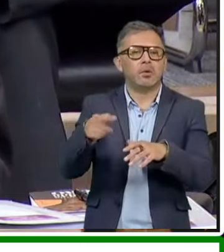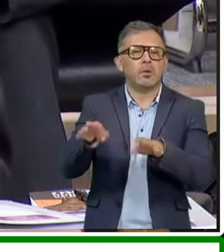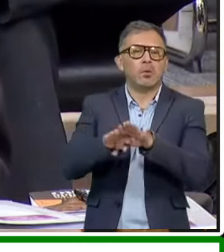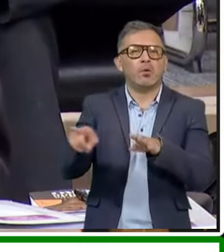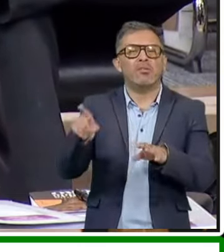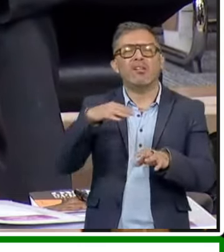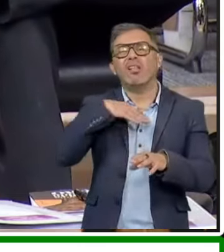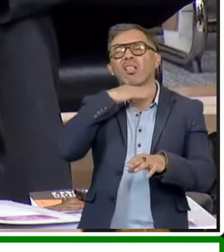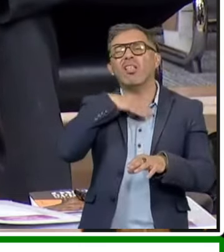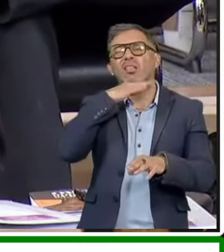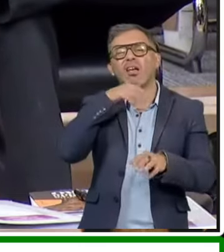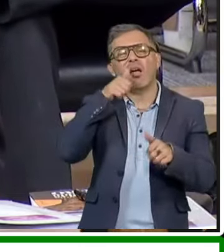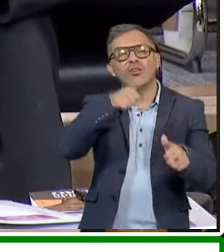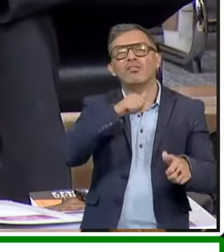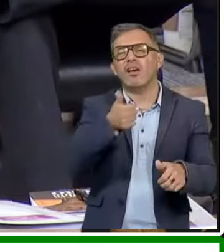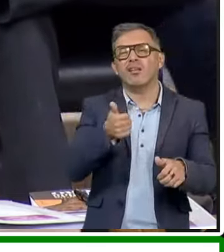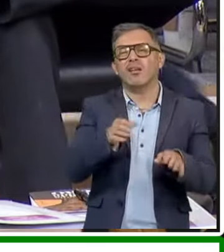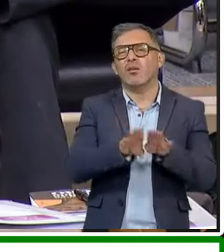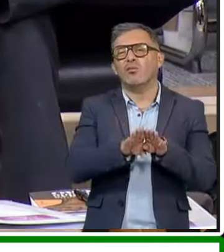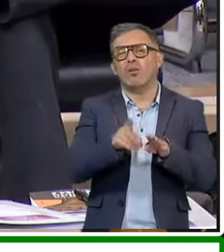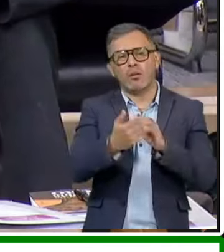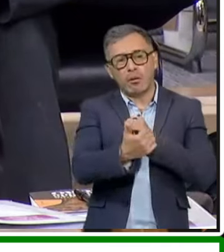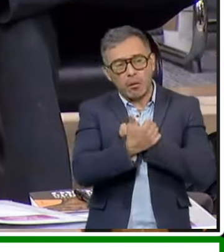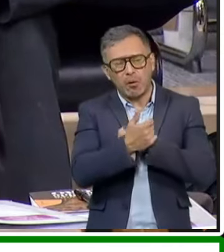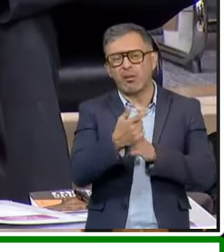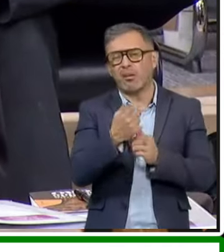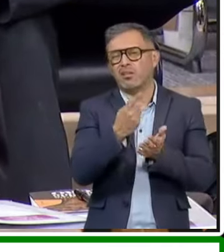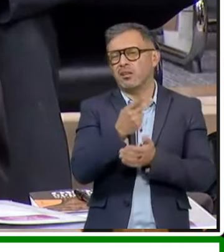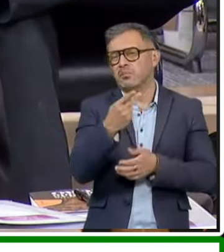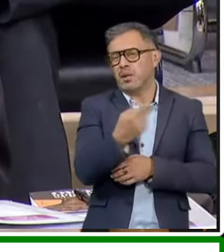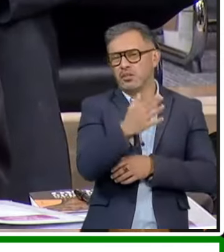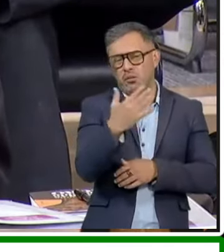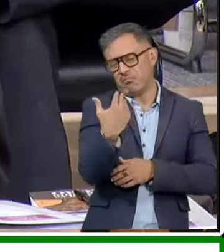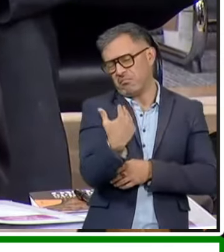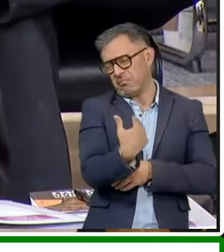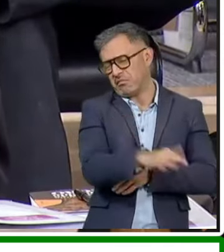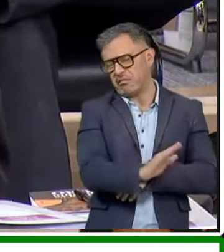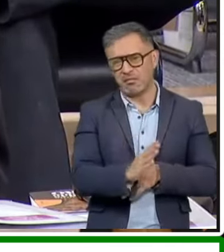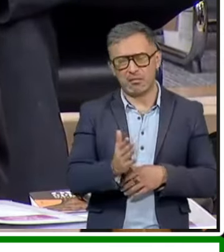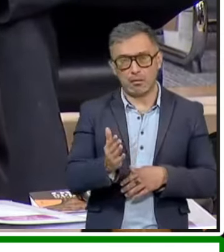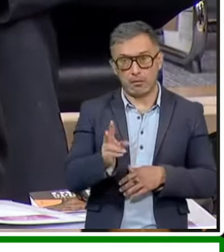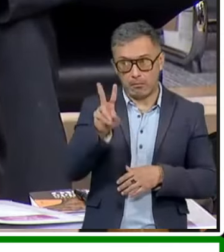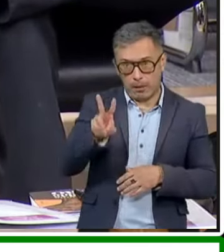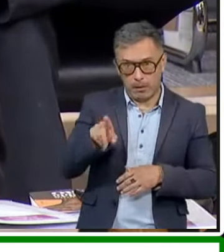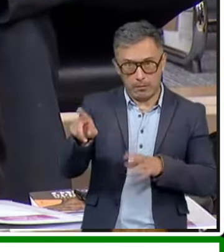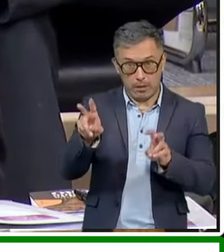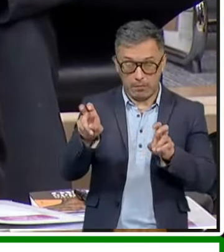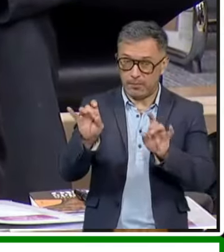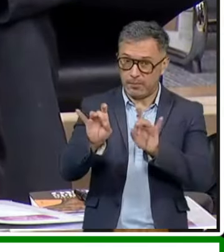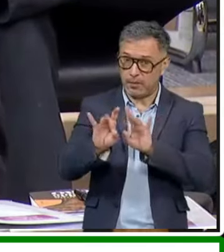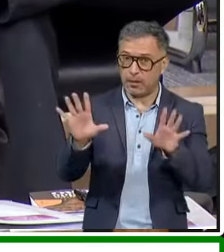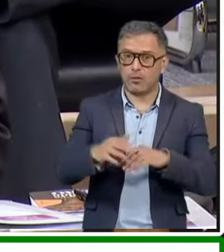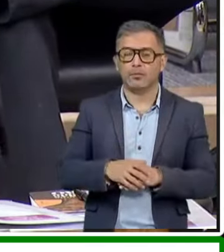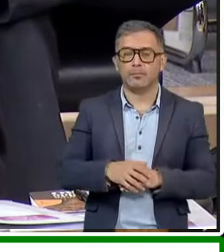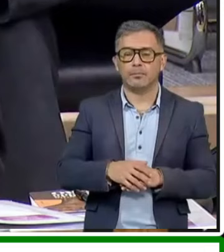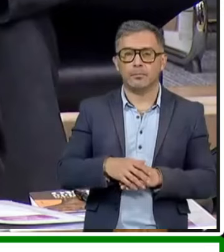negligencia, con desprecio a la petición, pues me parece pues muy, muy delicado. Entonces nosotros,